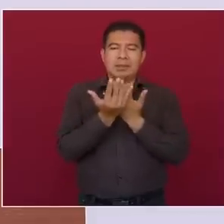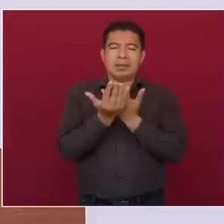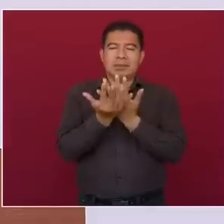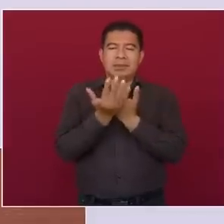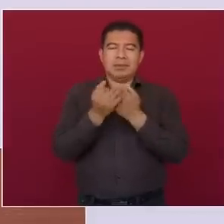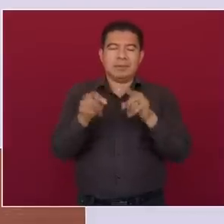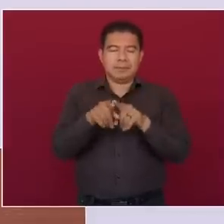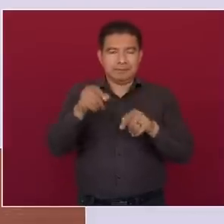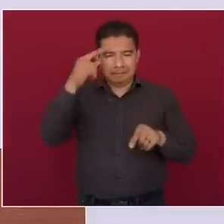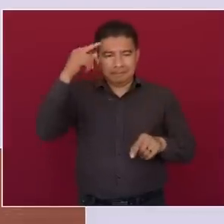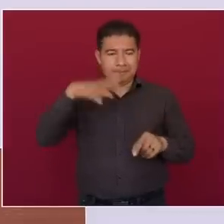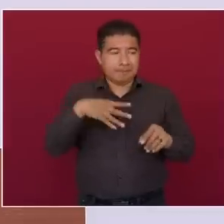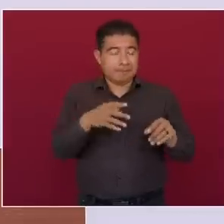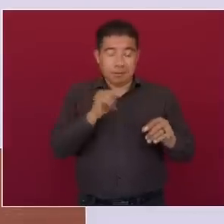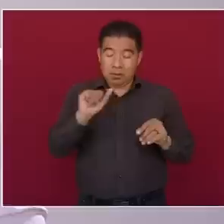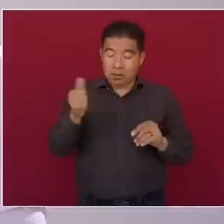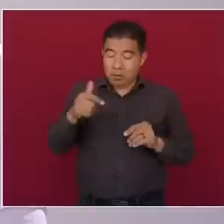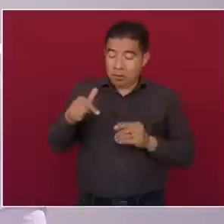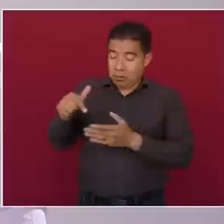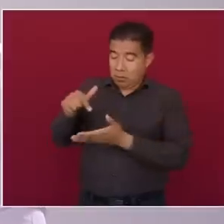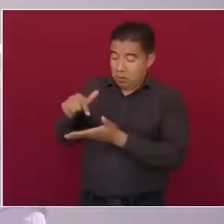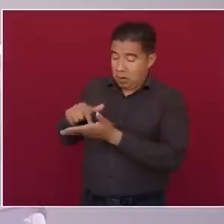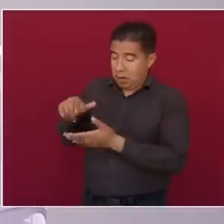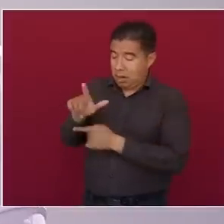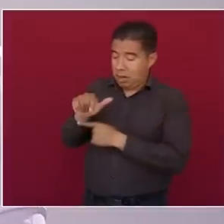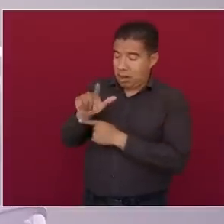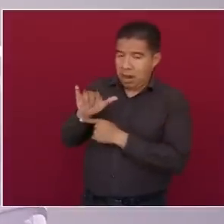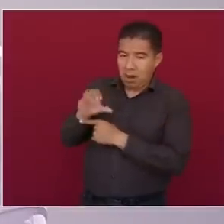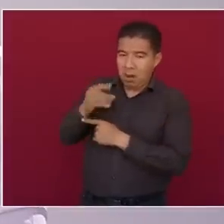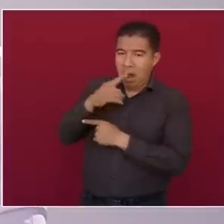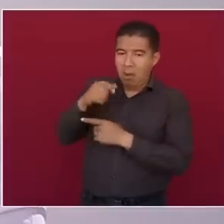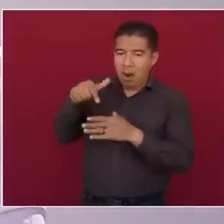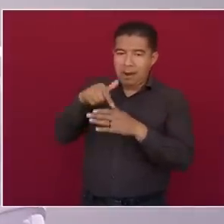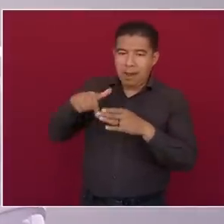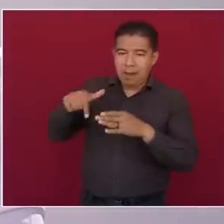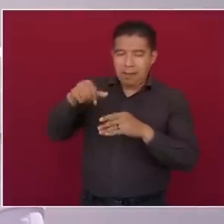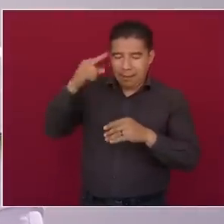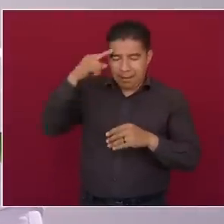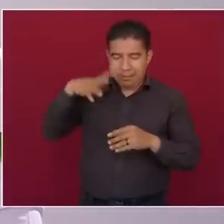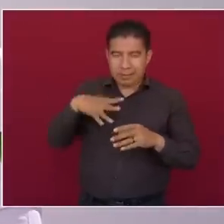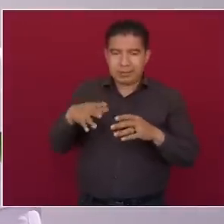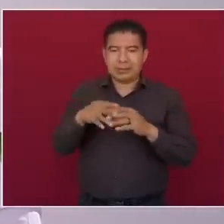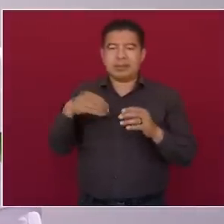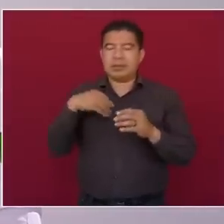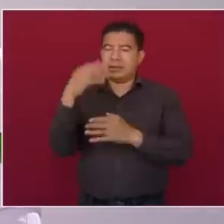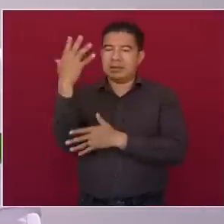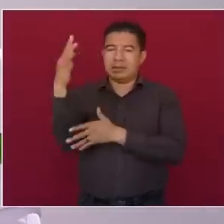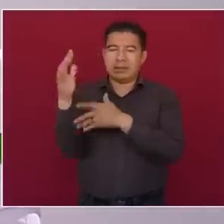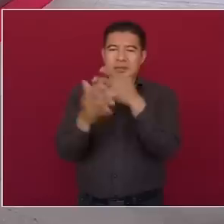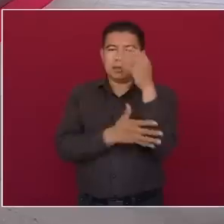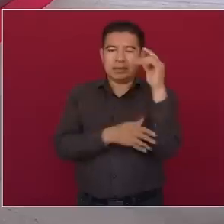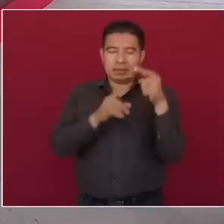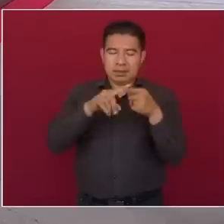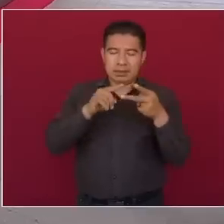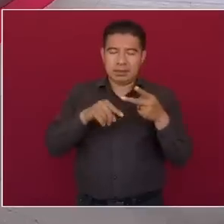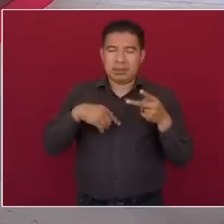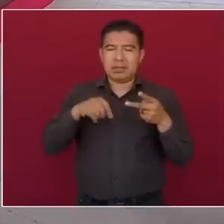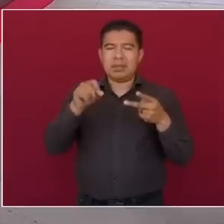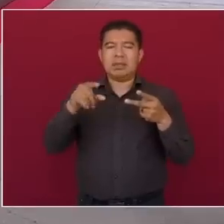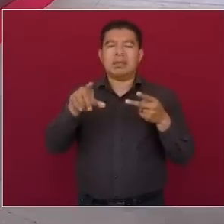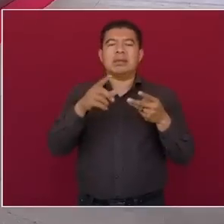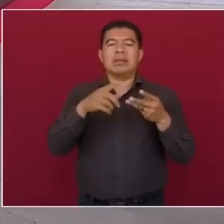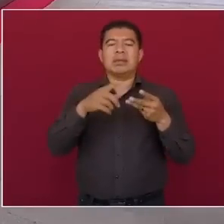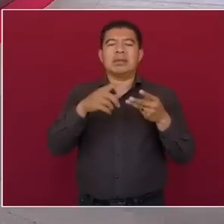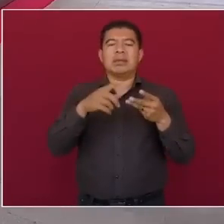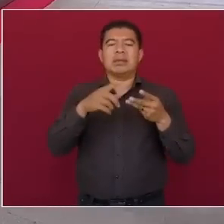lago donde ya está en adaptación fauna y se sembraron también árboles de ceiba, maculís, framboyanes, palmeras